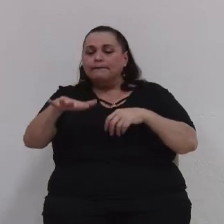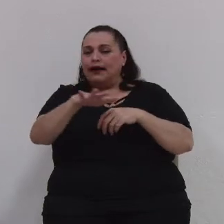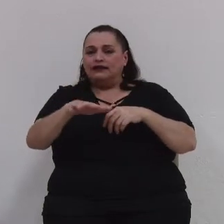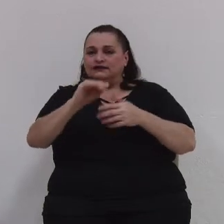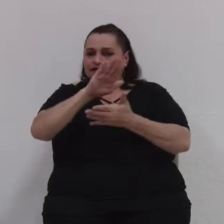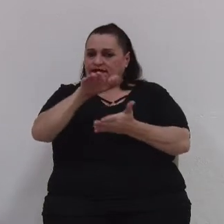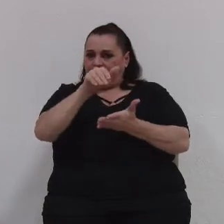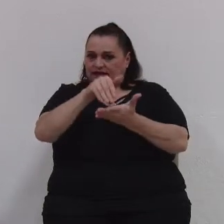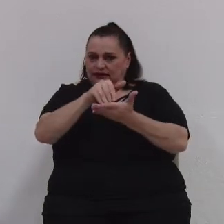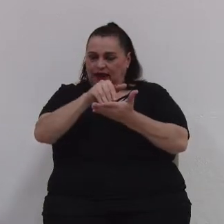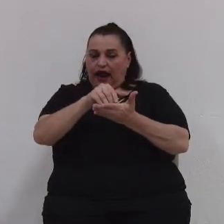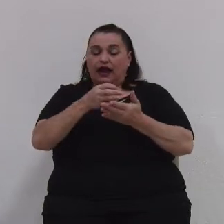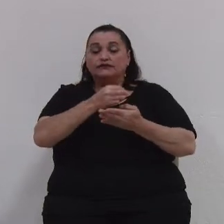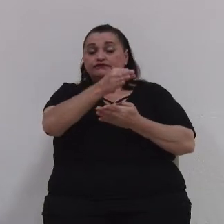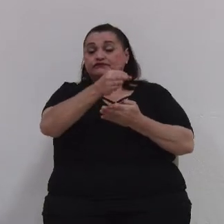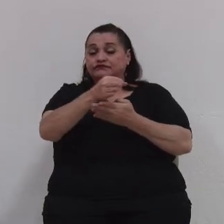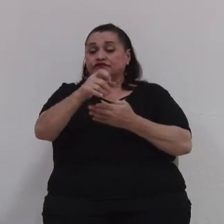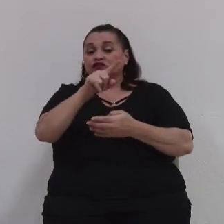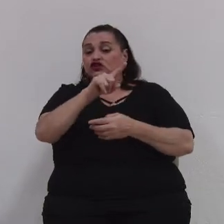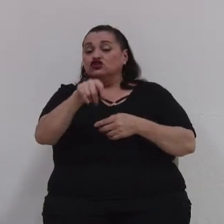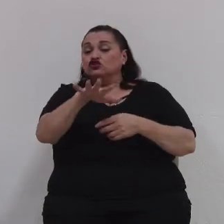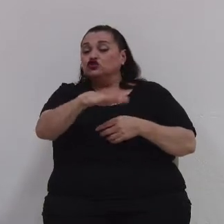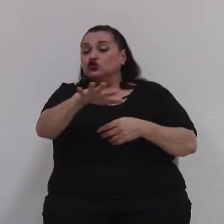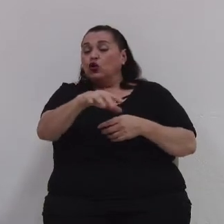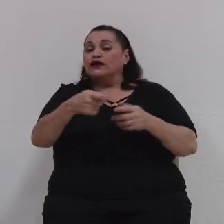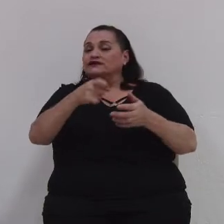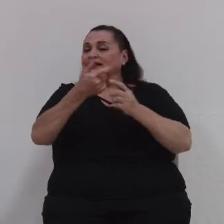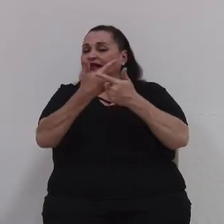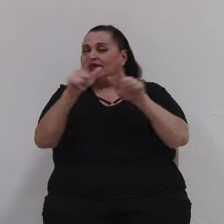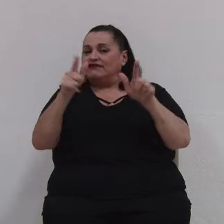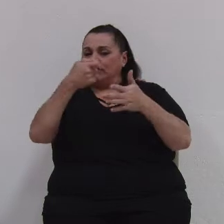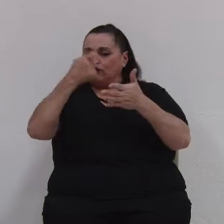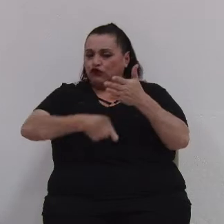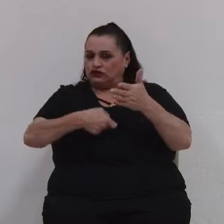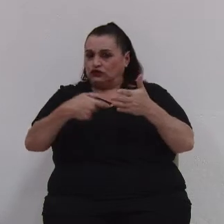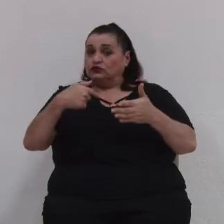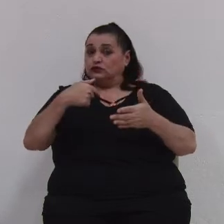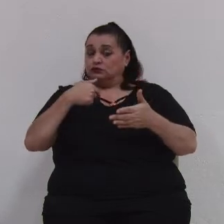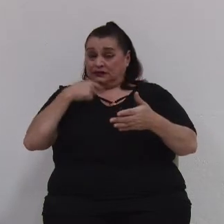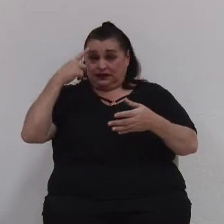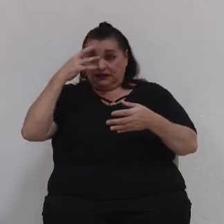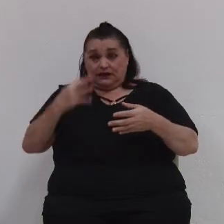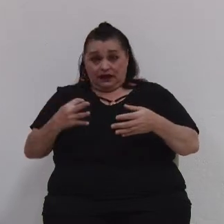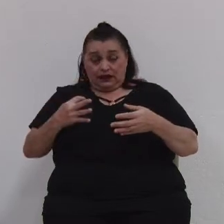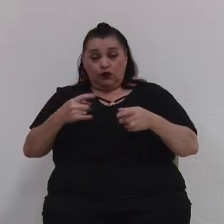de las zonas francas especialmente. Y eso se lograría, a mi juicio,